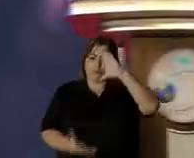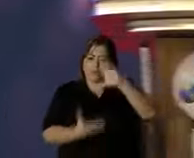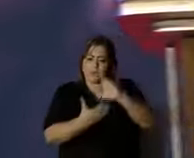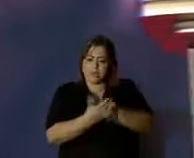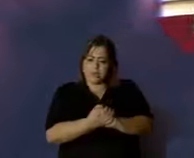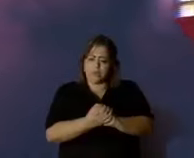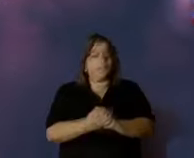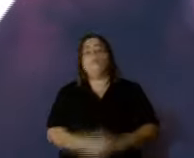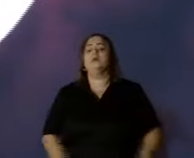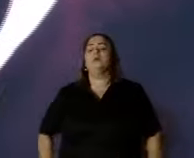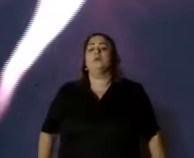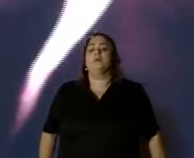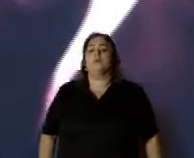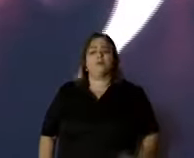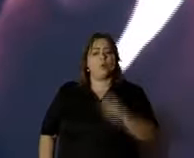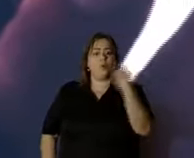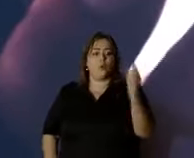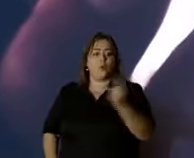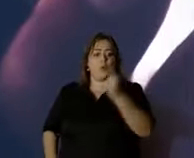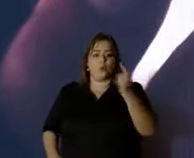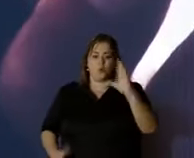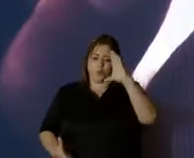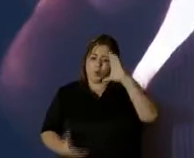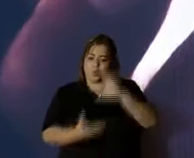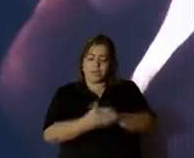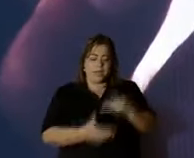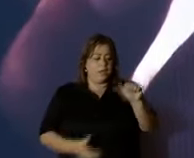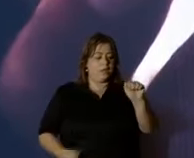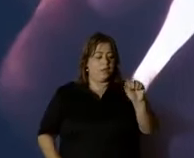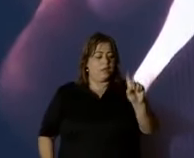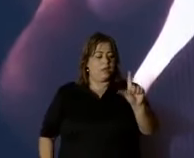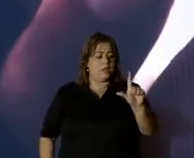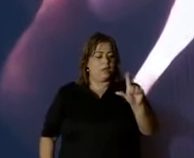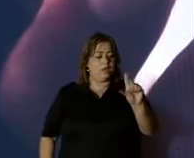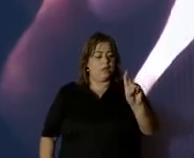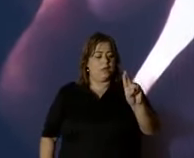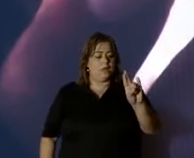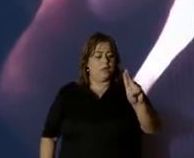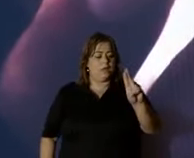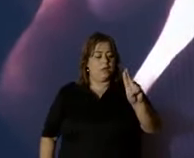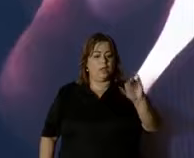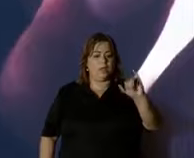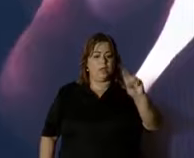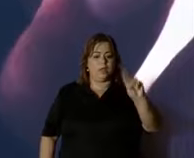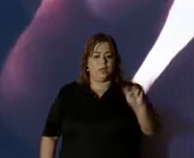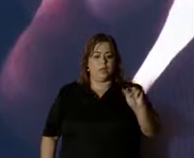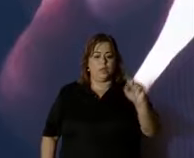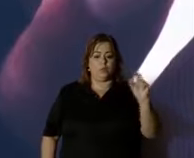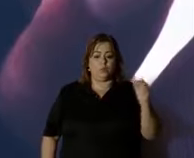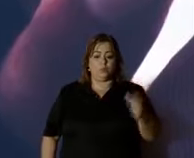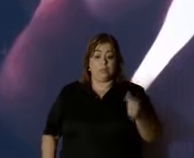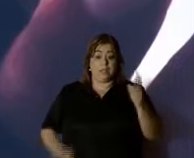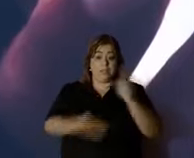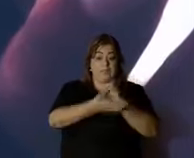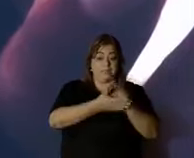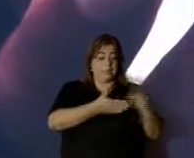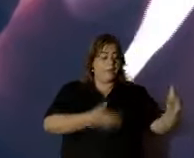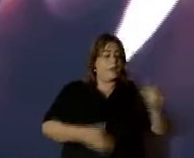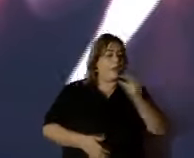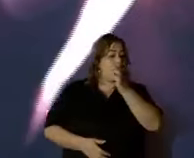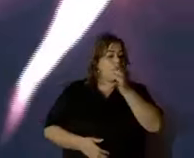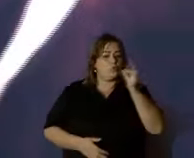cree. Solo cree, Alwin, solo cree. Sácate ese día de ayuno semanal que tú te sacabas